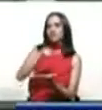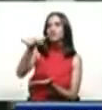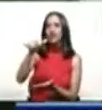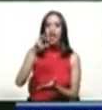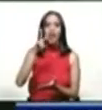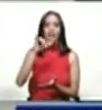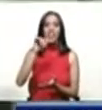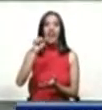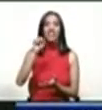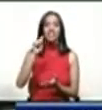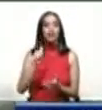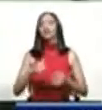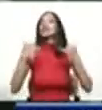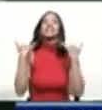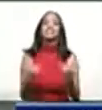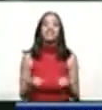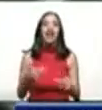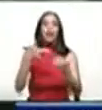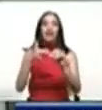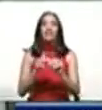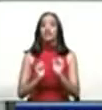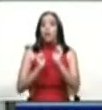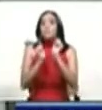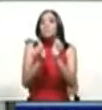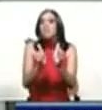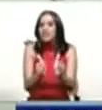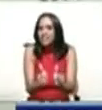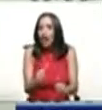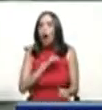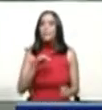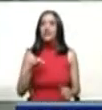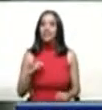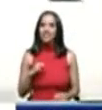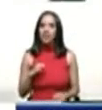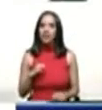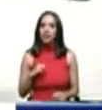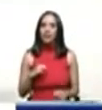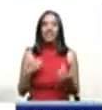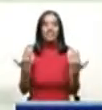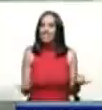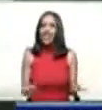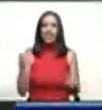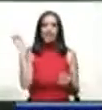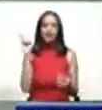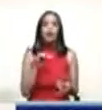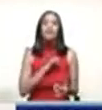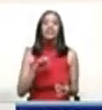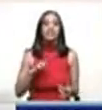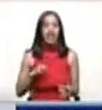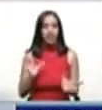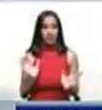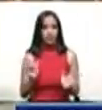ya la habían comenzado a privatizar. Era una república privatizada, ya no era república. Ustedes saben de dónde viene